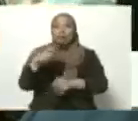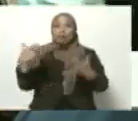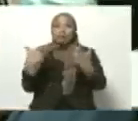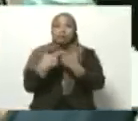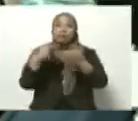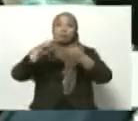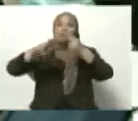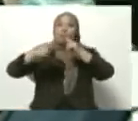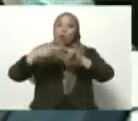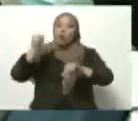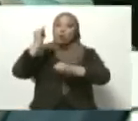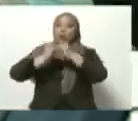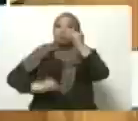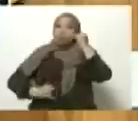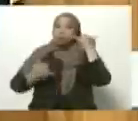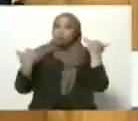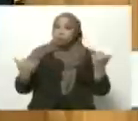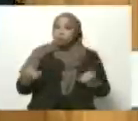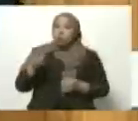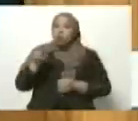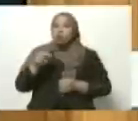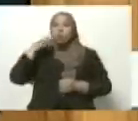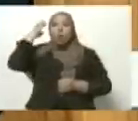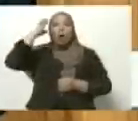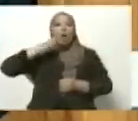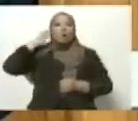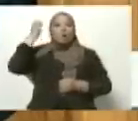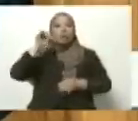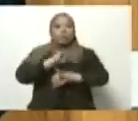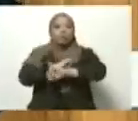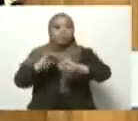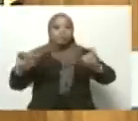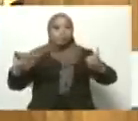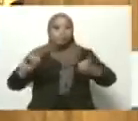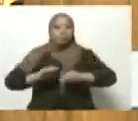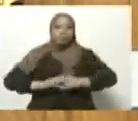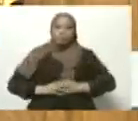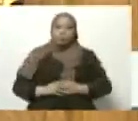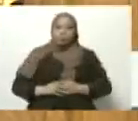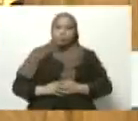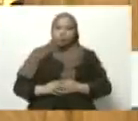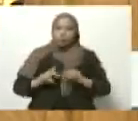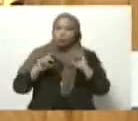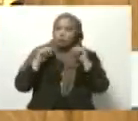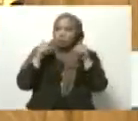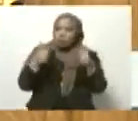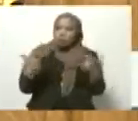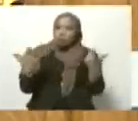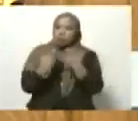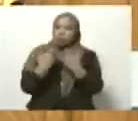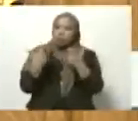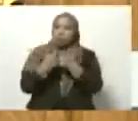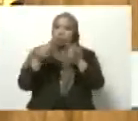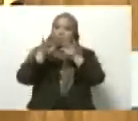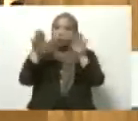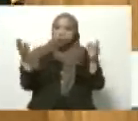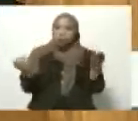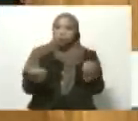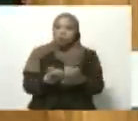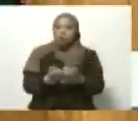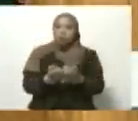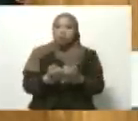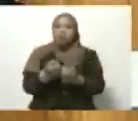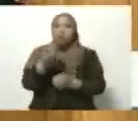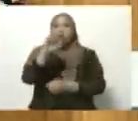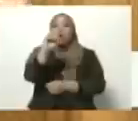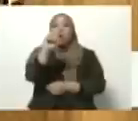como estos últimos 70 años. Nunca. Se terminó y comenzó ahora un conflicto de carácter mundial. La expansión de la